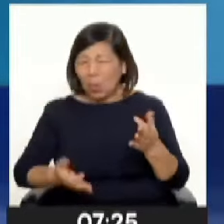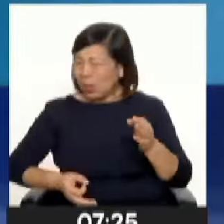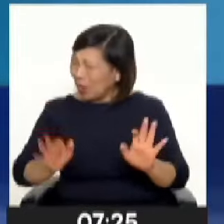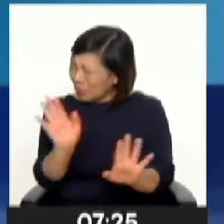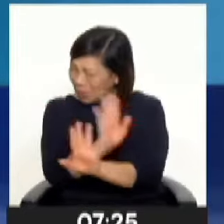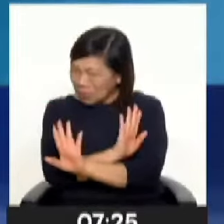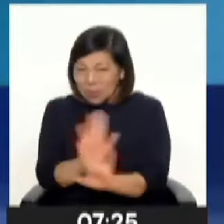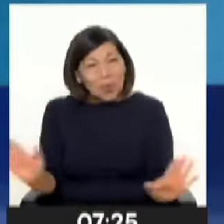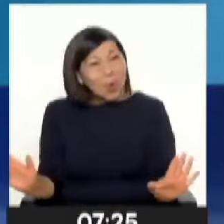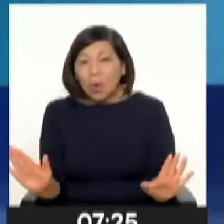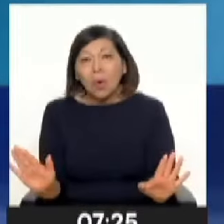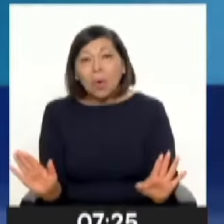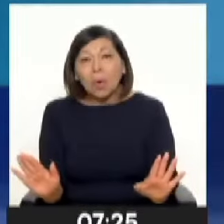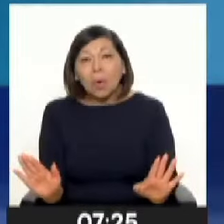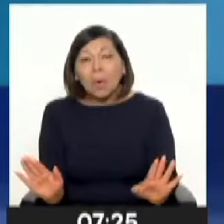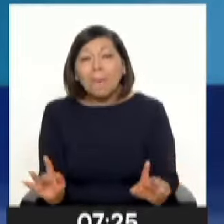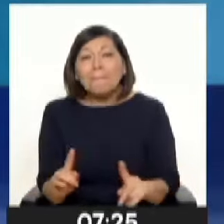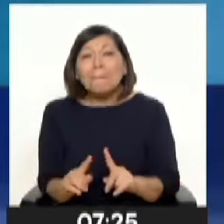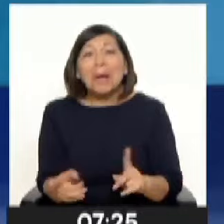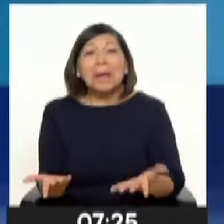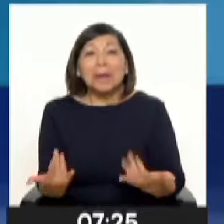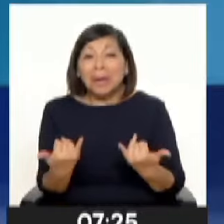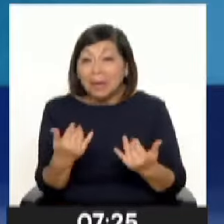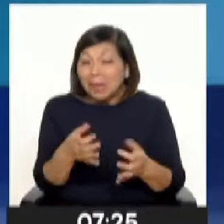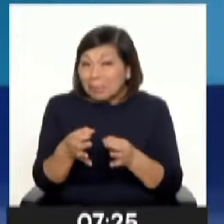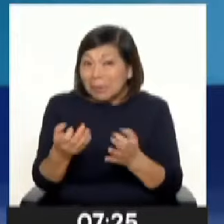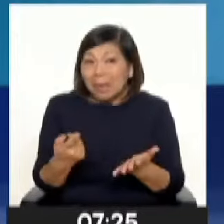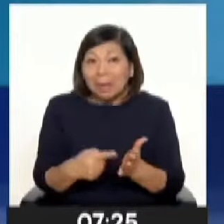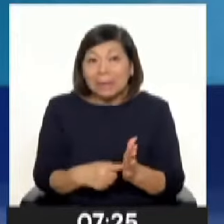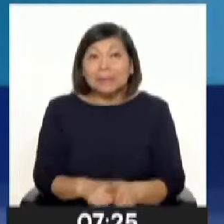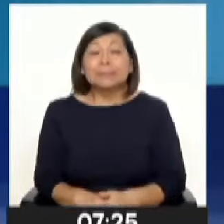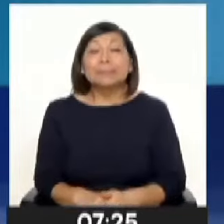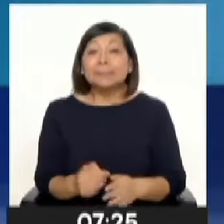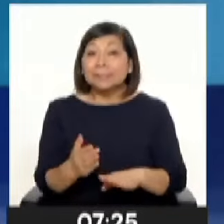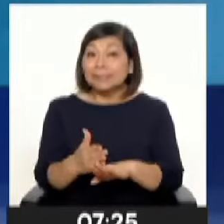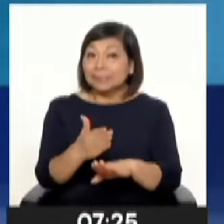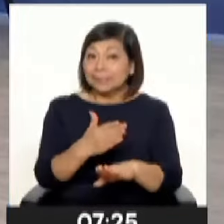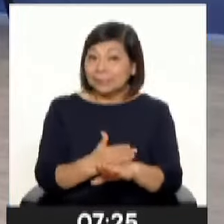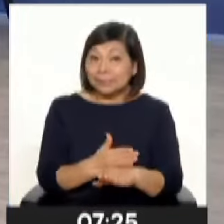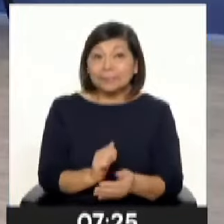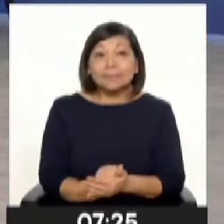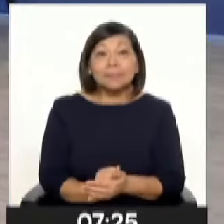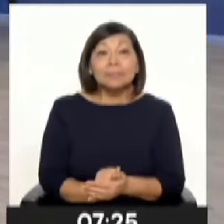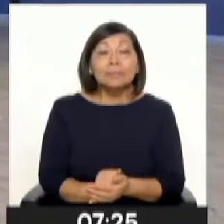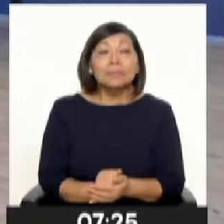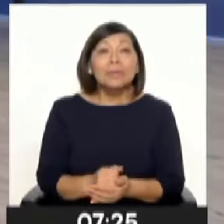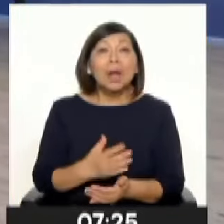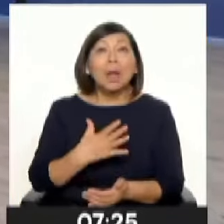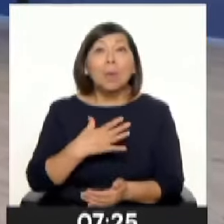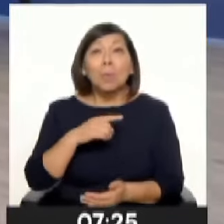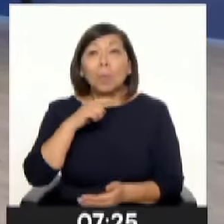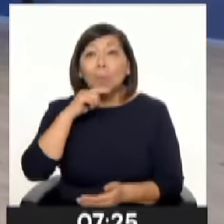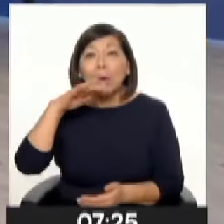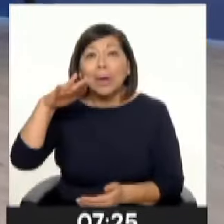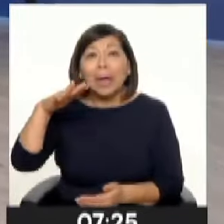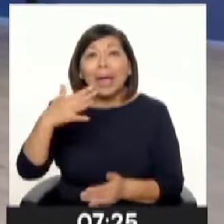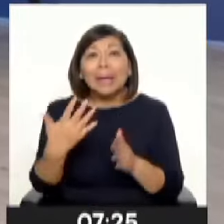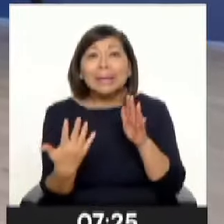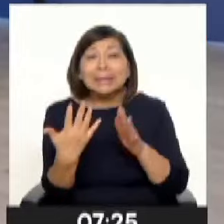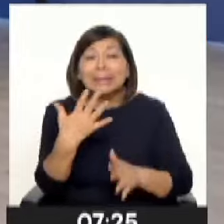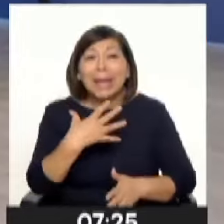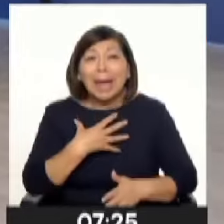judicial, vas a saber de casos como el que te enteras, y te lo comentaba previamente, de niñas con 15 años en su cuarto